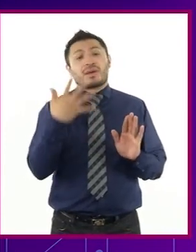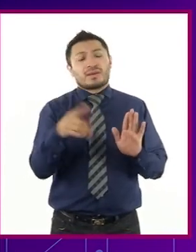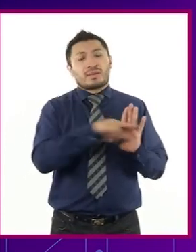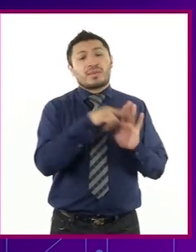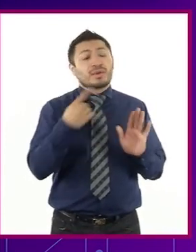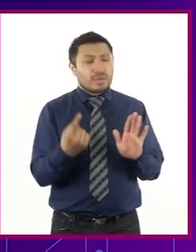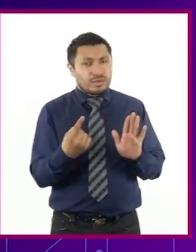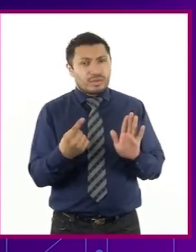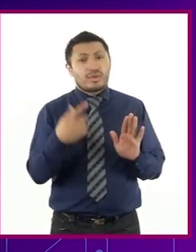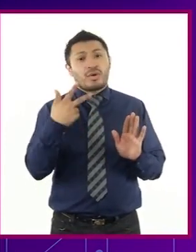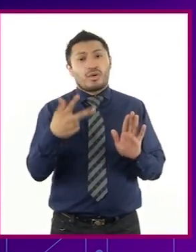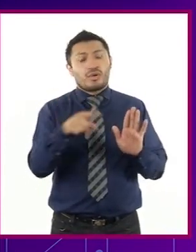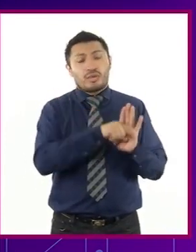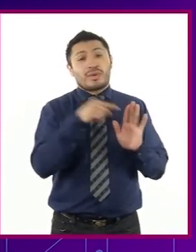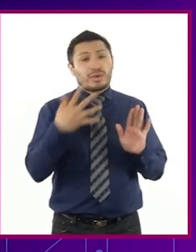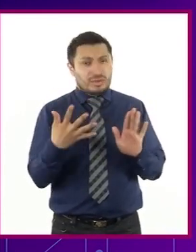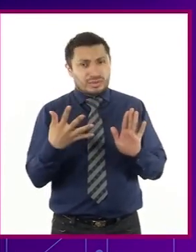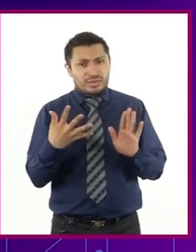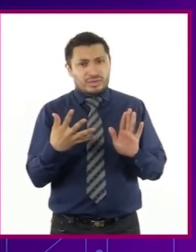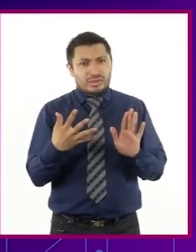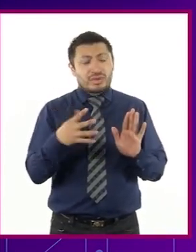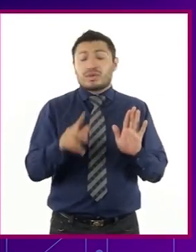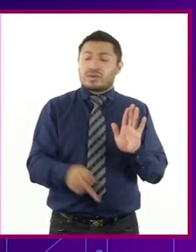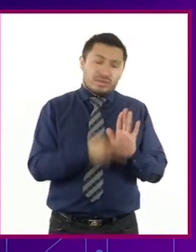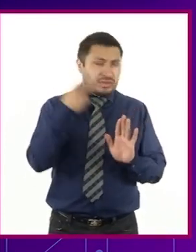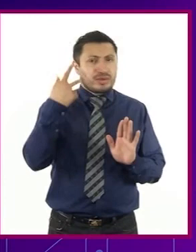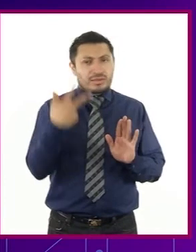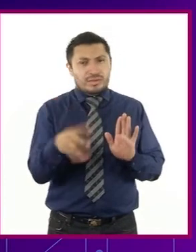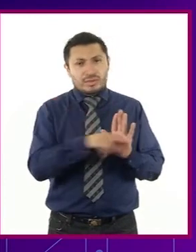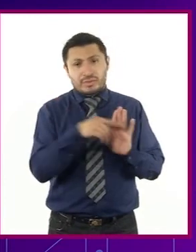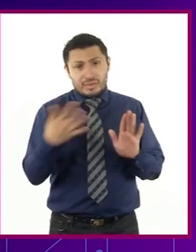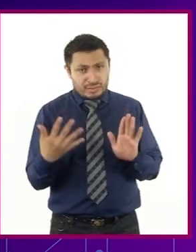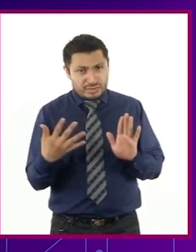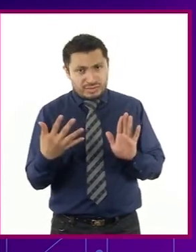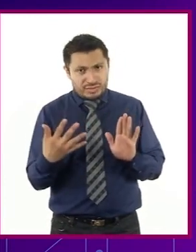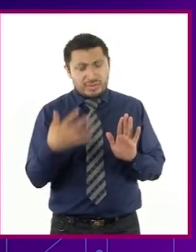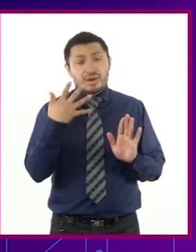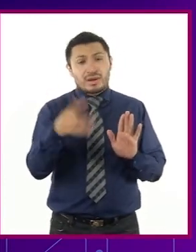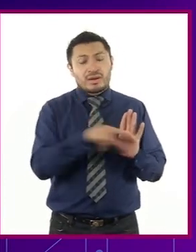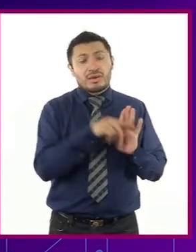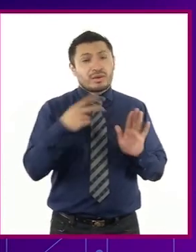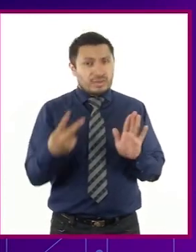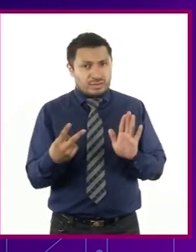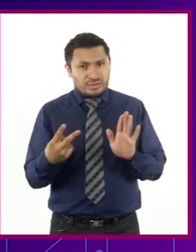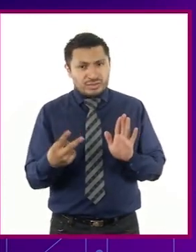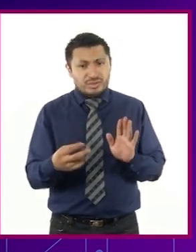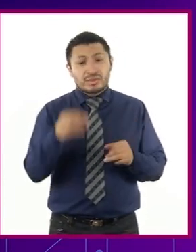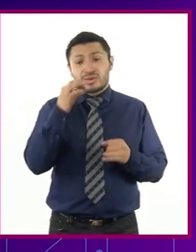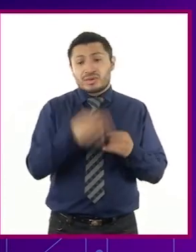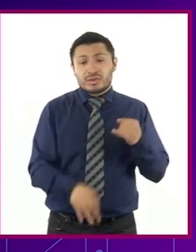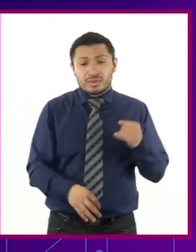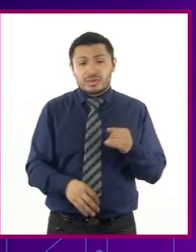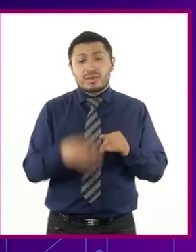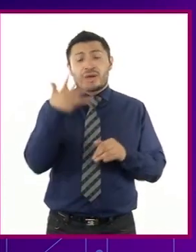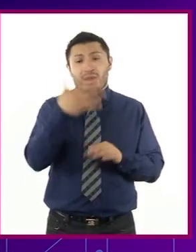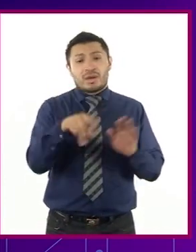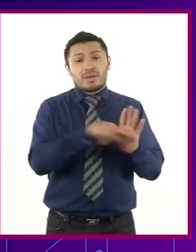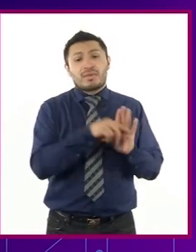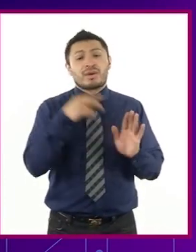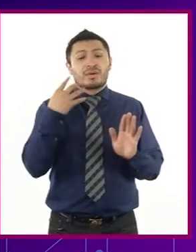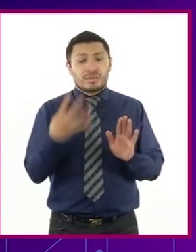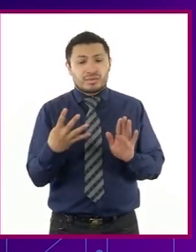1, 8 menos 5, otra vez 8 menos 5, 5 menos 2 y finalmente 5 menos